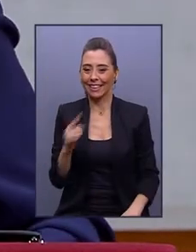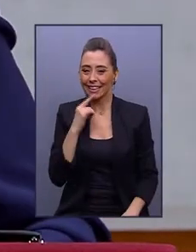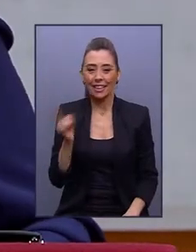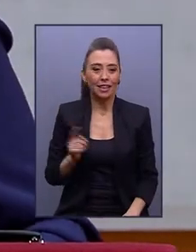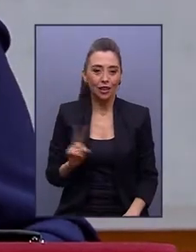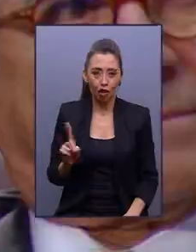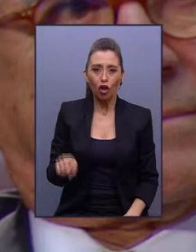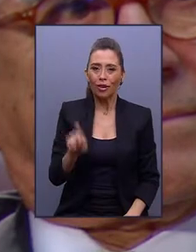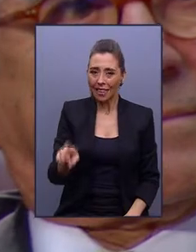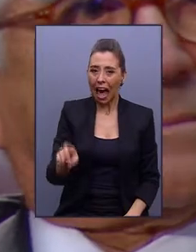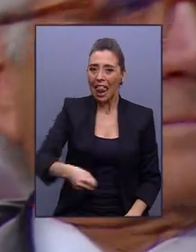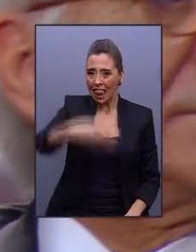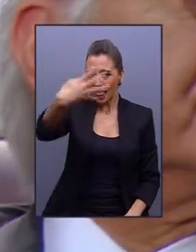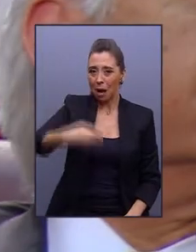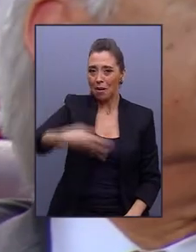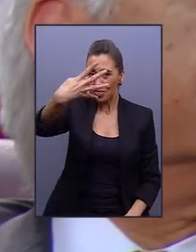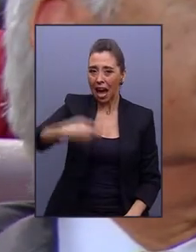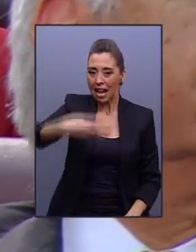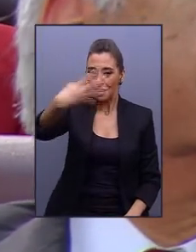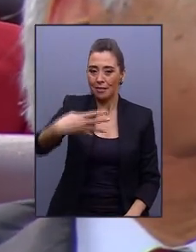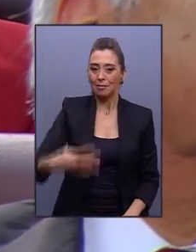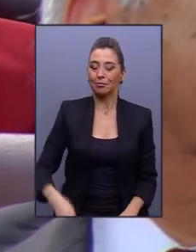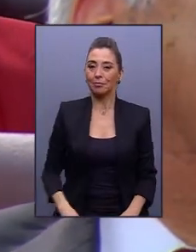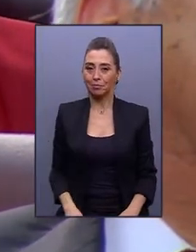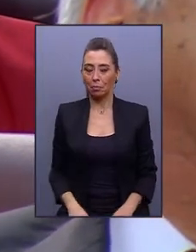No, que siga, que siga.